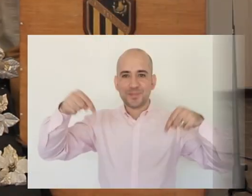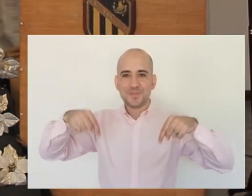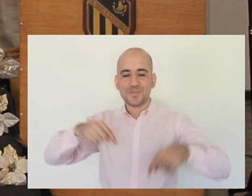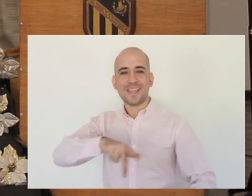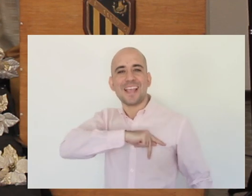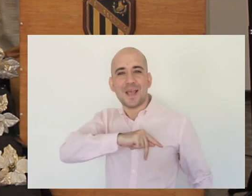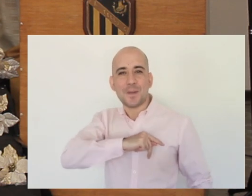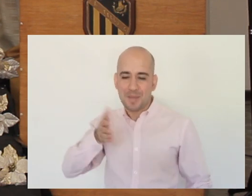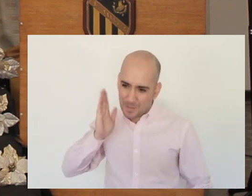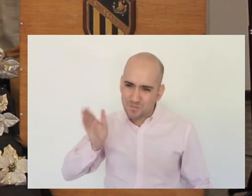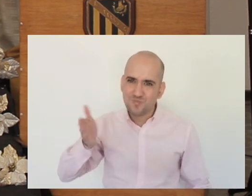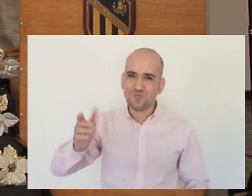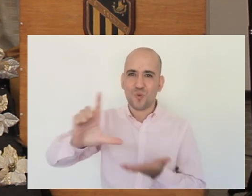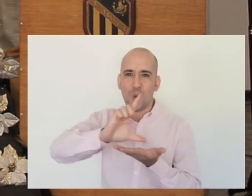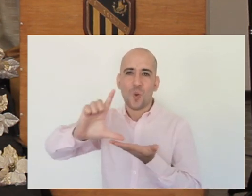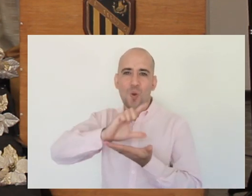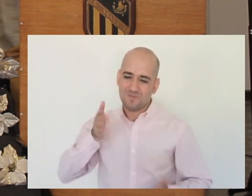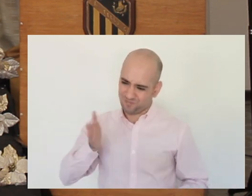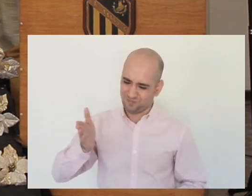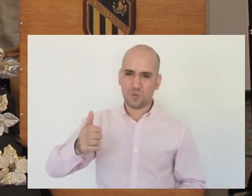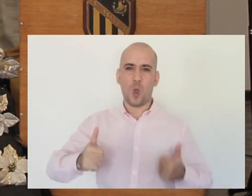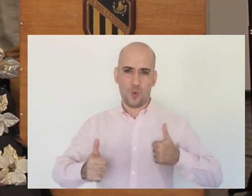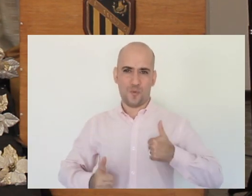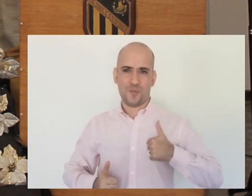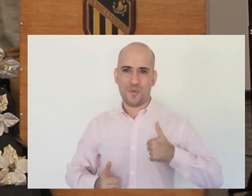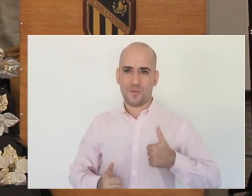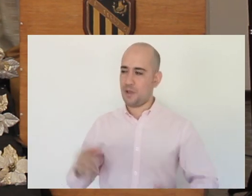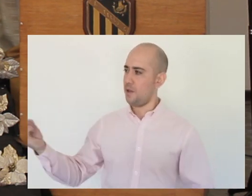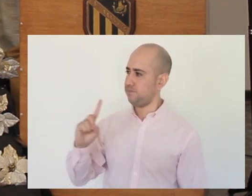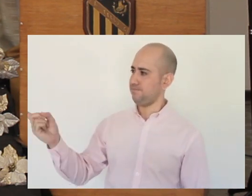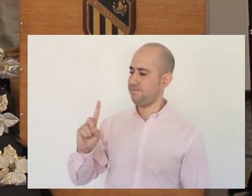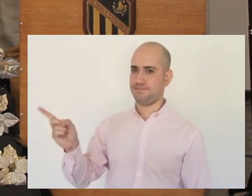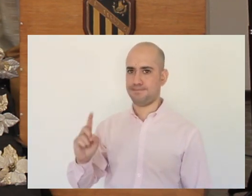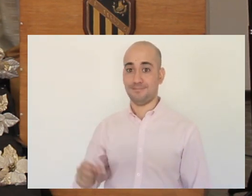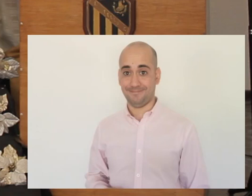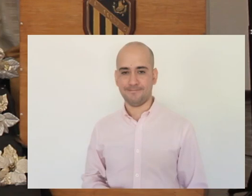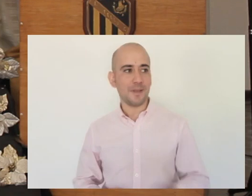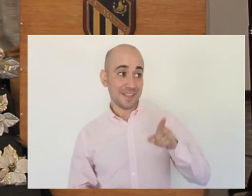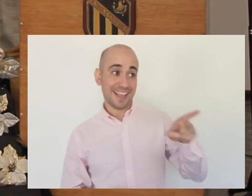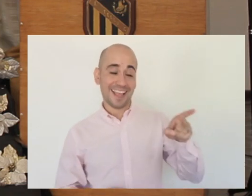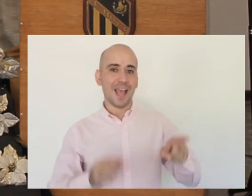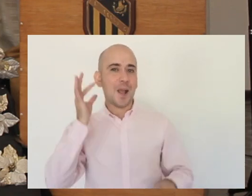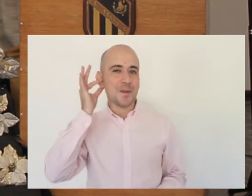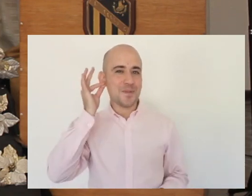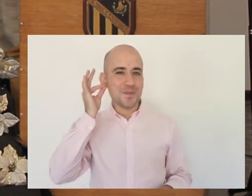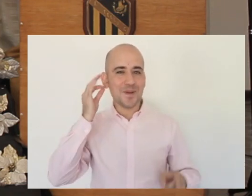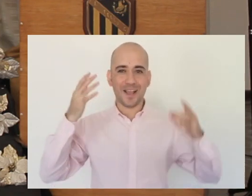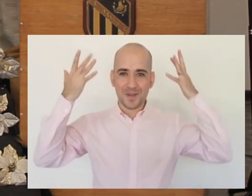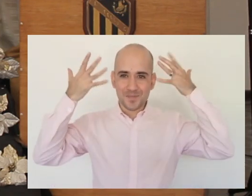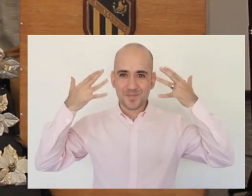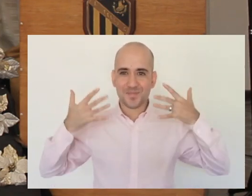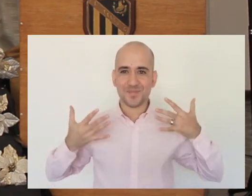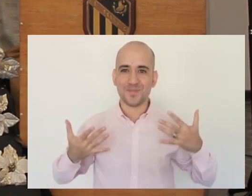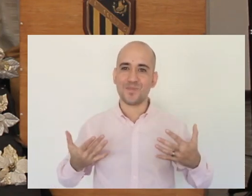A continuación, recibe sus distinciones a la trayectoria Liceo Francisco Tello González a manos de la